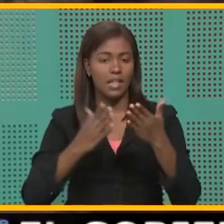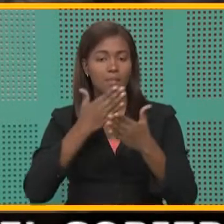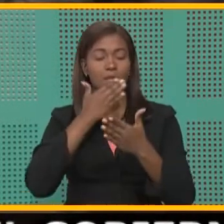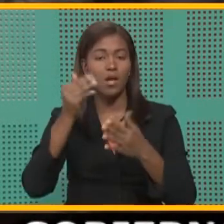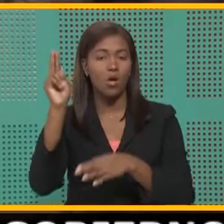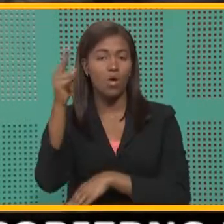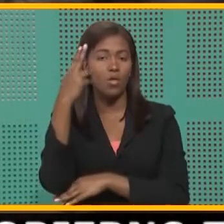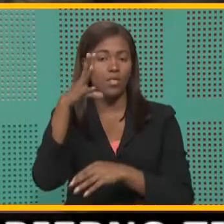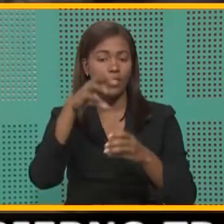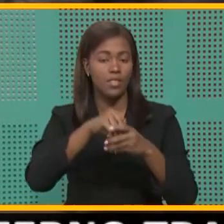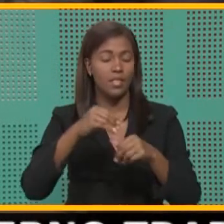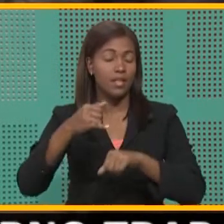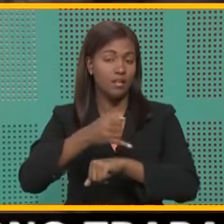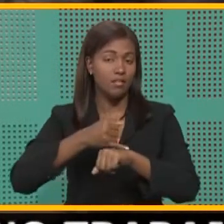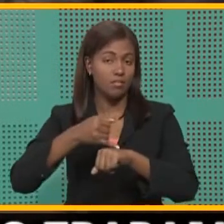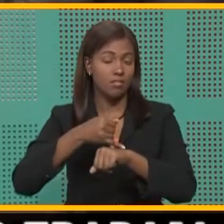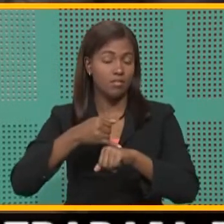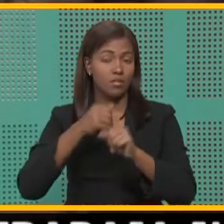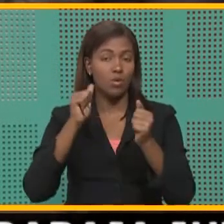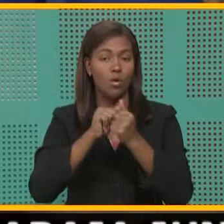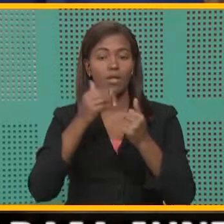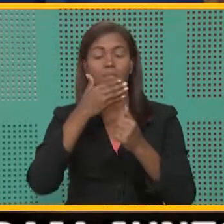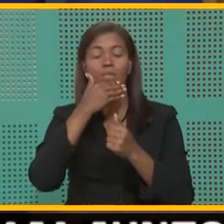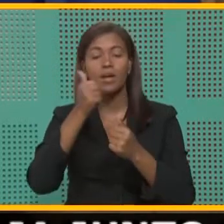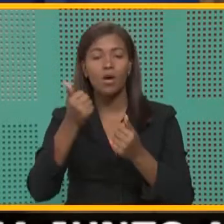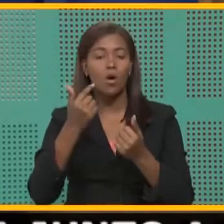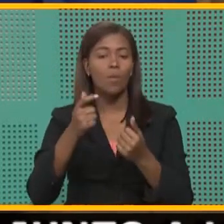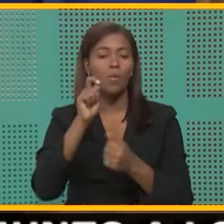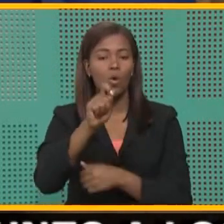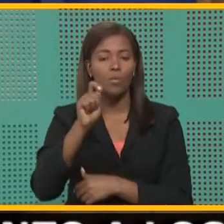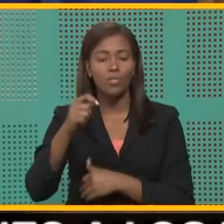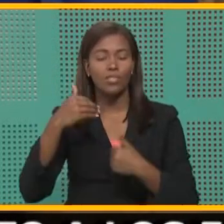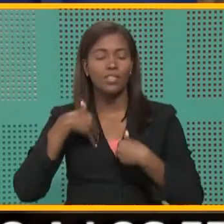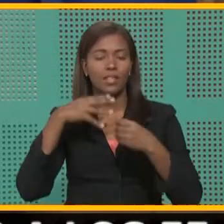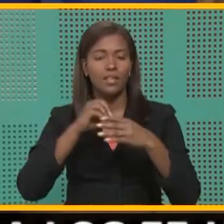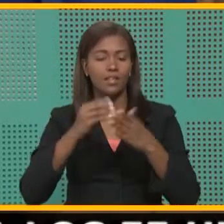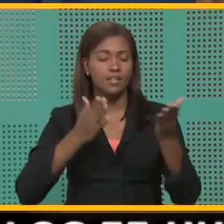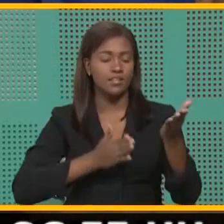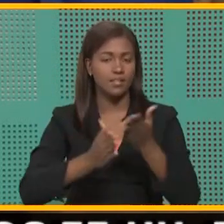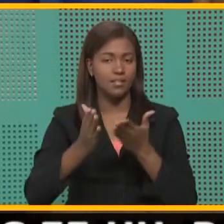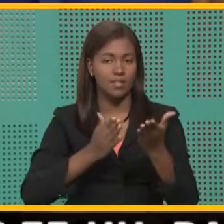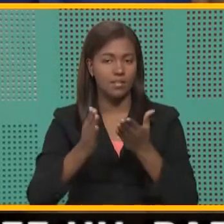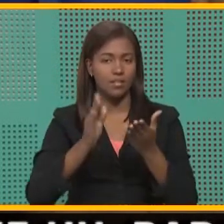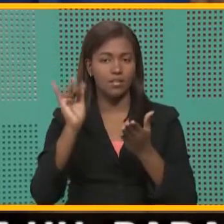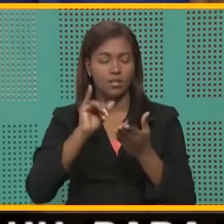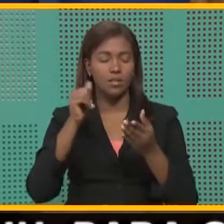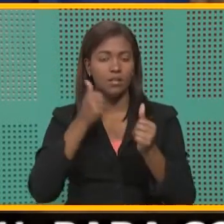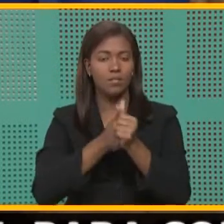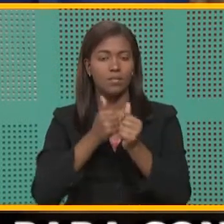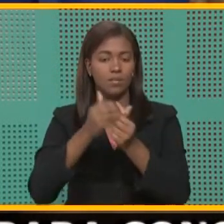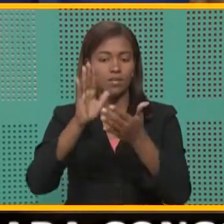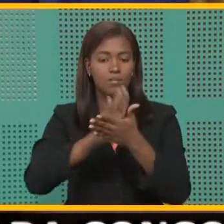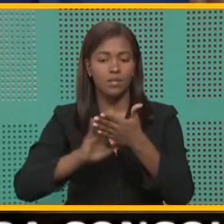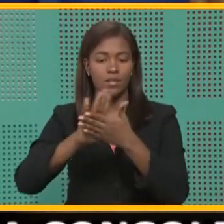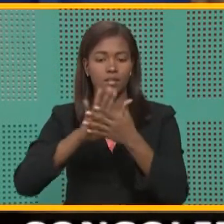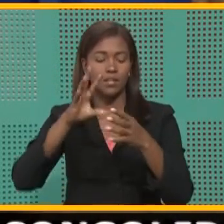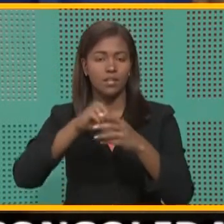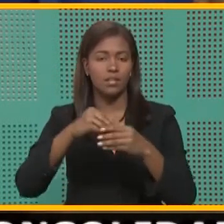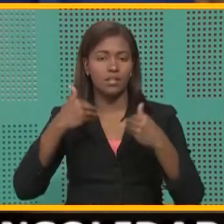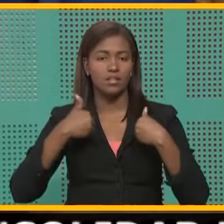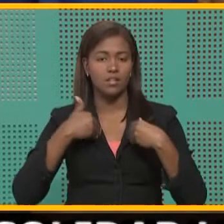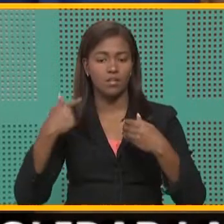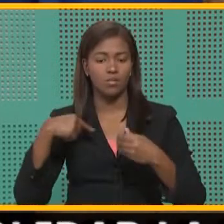hoteles dentro de la isla, con las mejores puntuaciones en cuanto a servicio y a limpieza dentro de